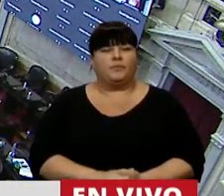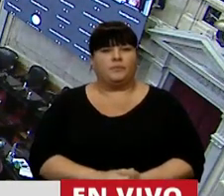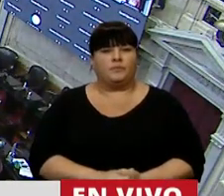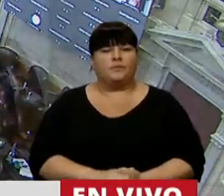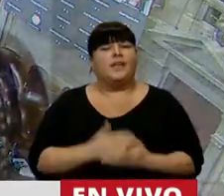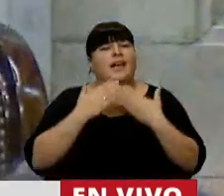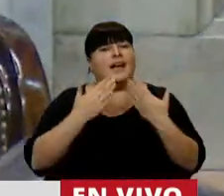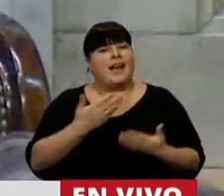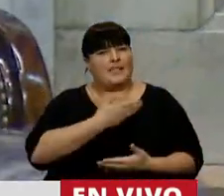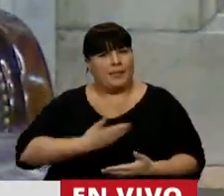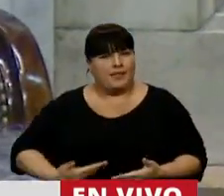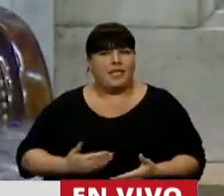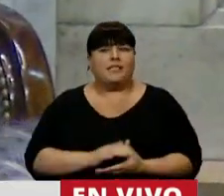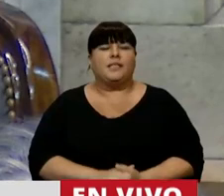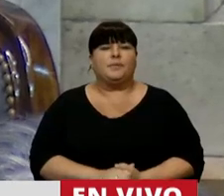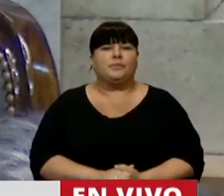Gracias, señor presidente.